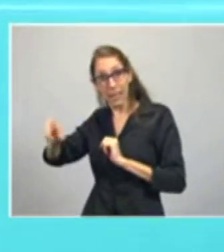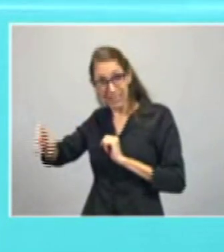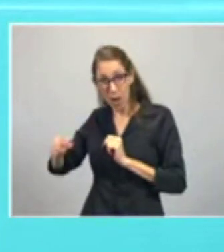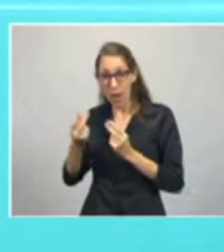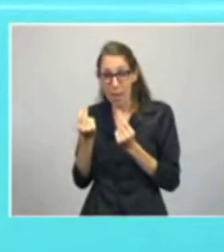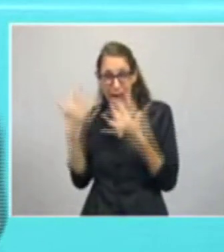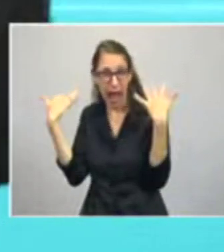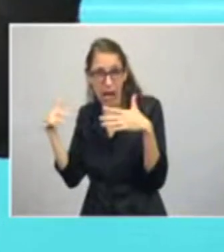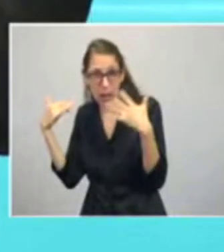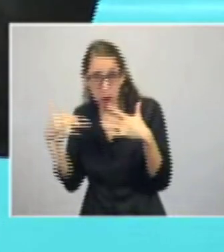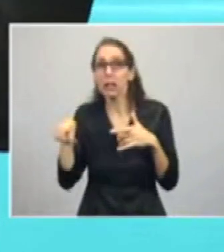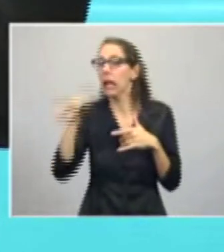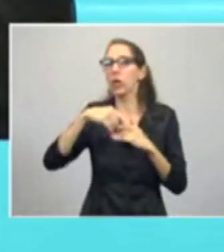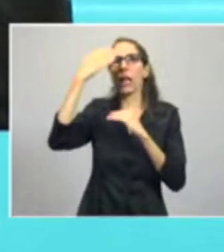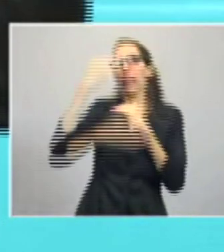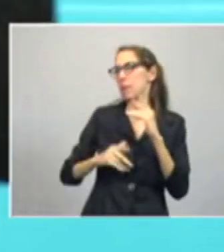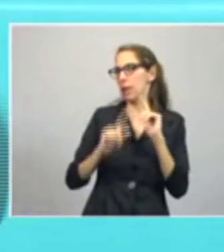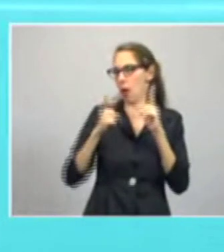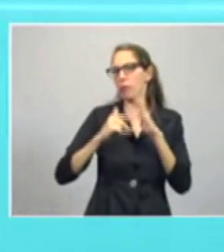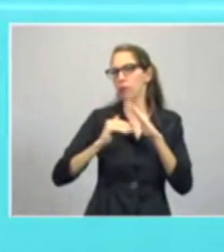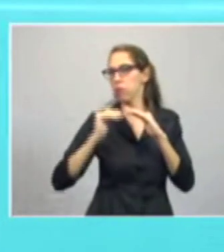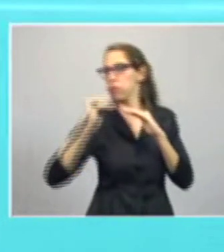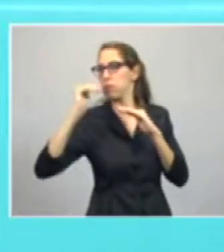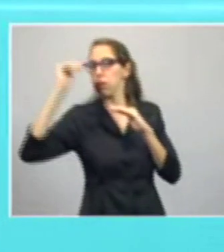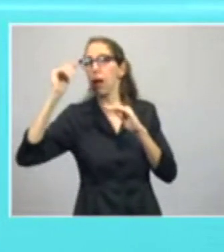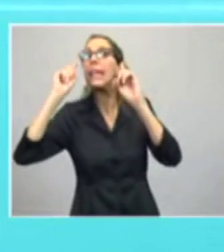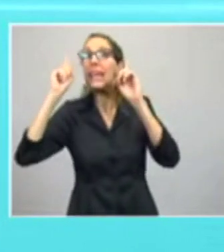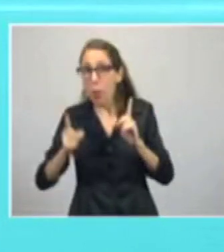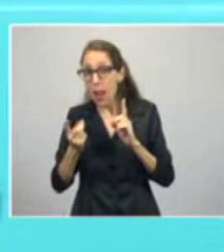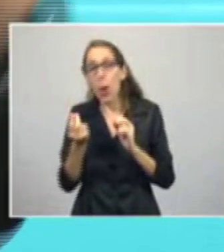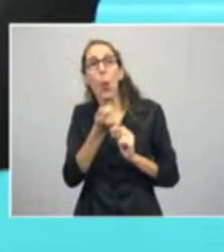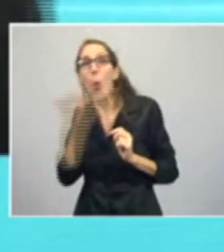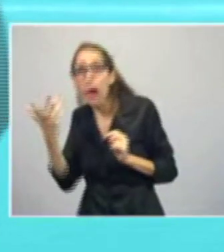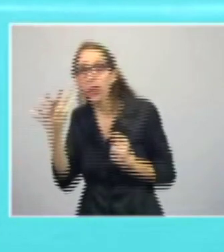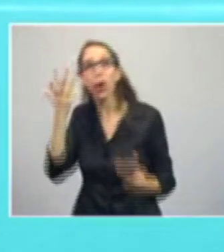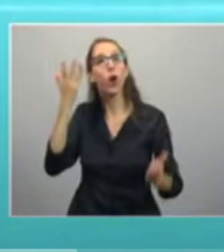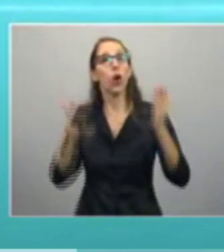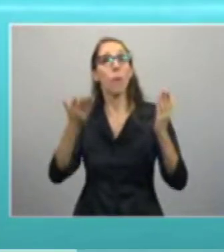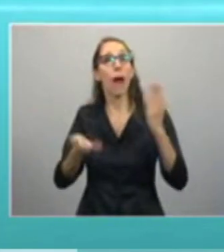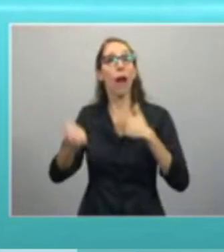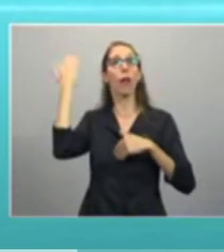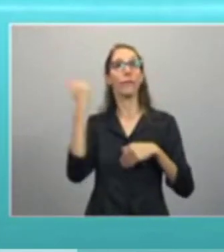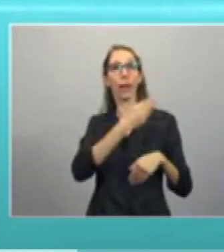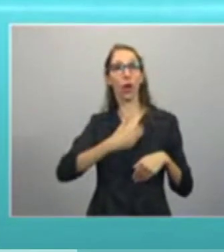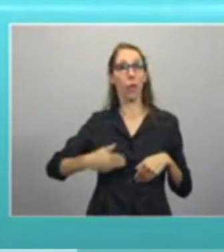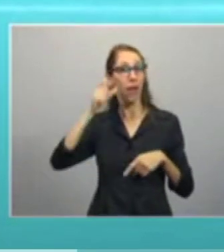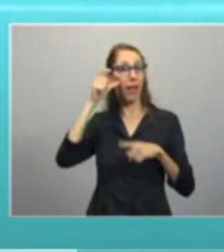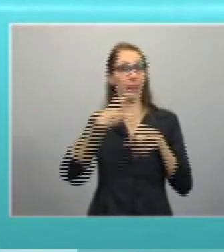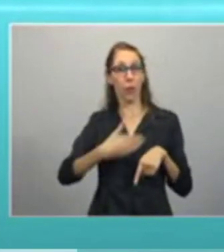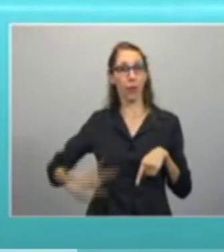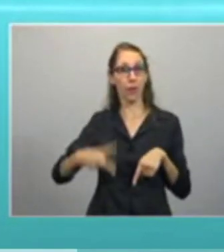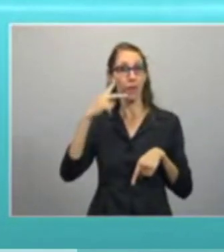es menor que lo que cobraba Vidal cuando uno toma la serie histórica